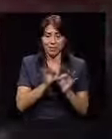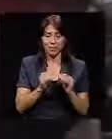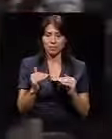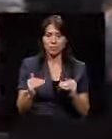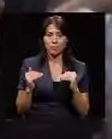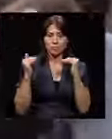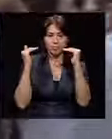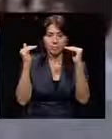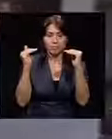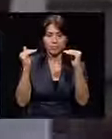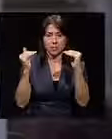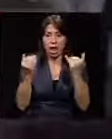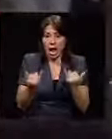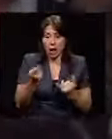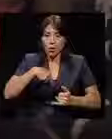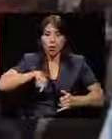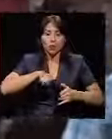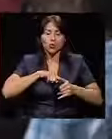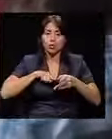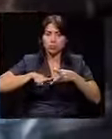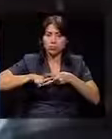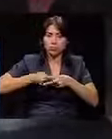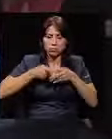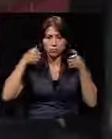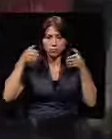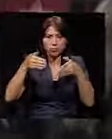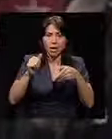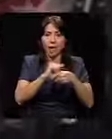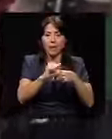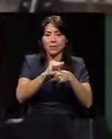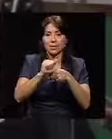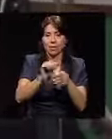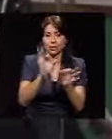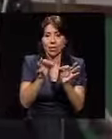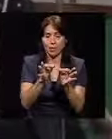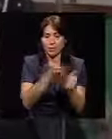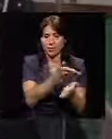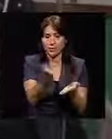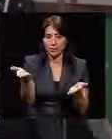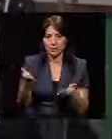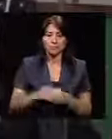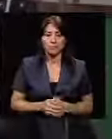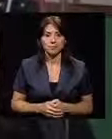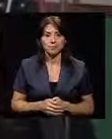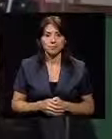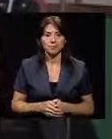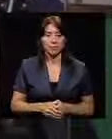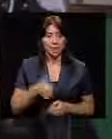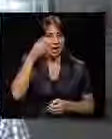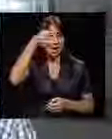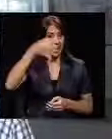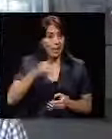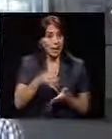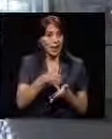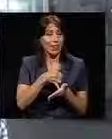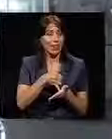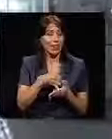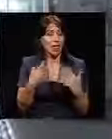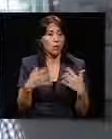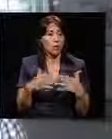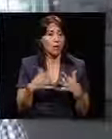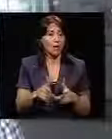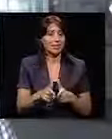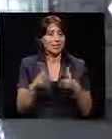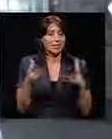de esa interpretación, por lo que estamos centrando nuestra atención en la capacitación de nuestros intérpretes ya formados. Creo que la mayor debilidad